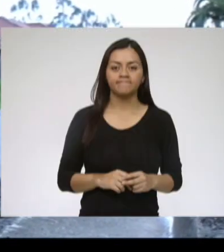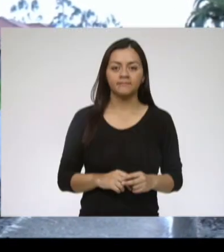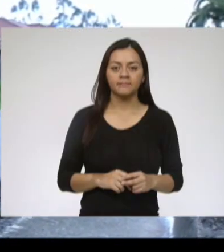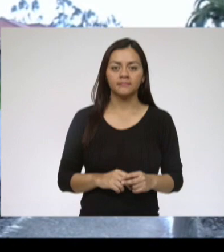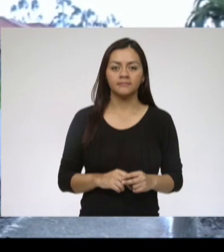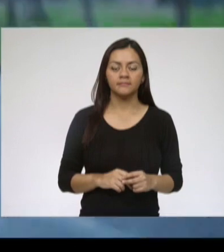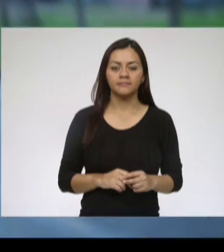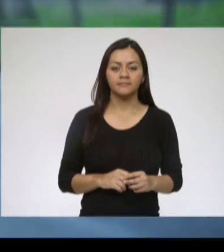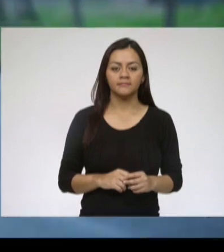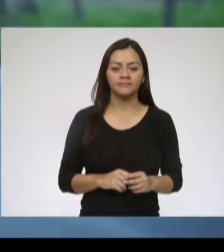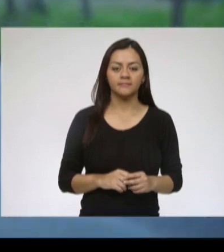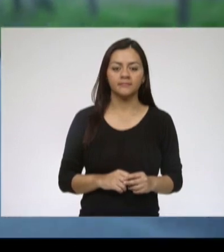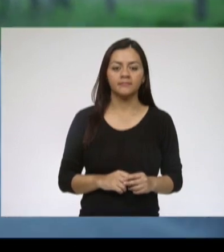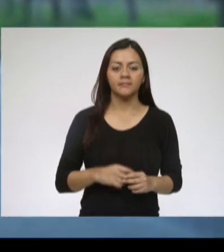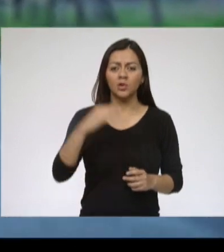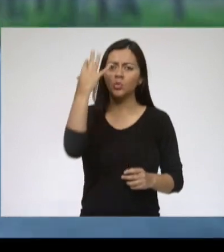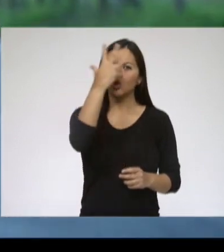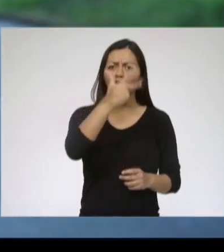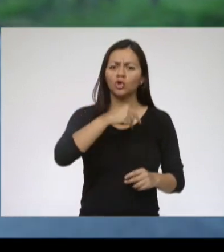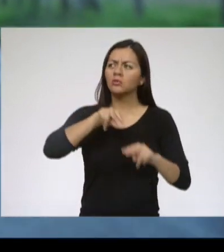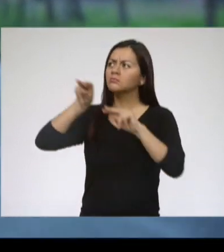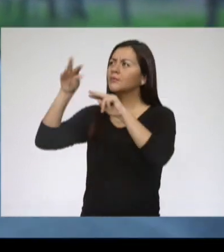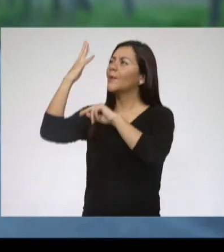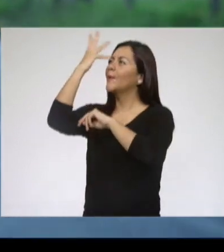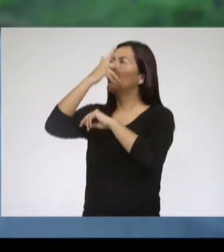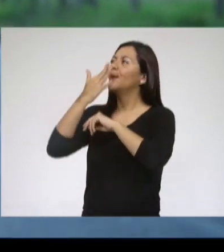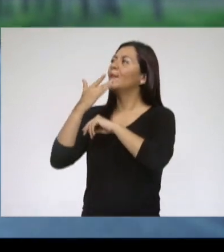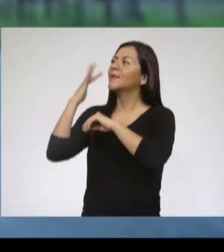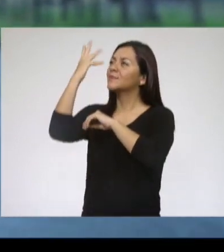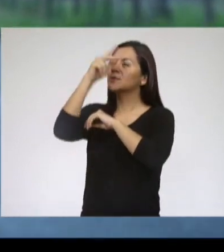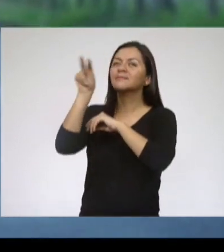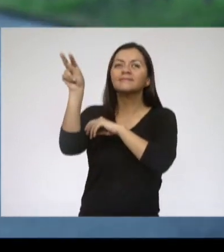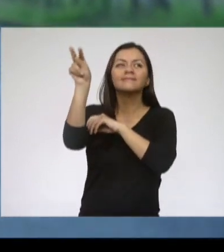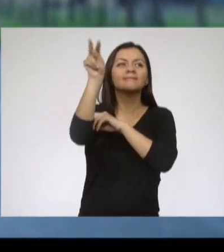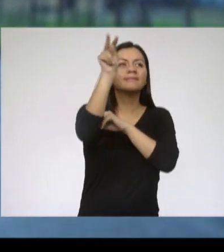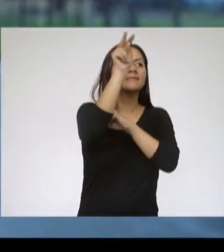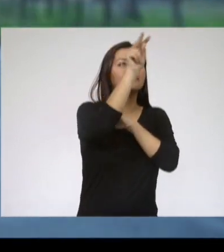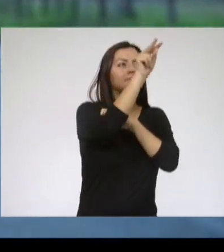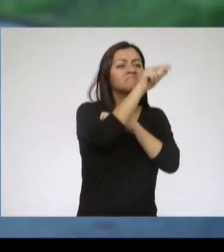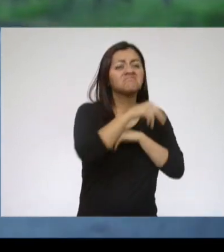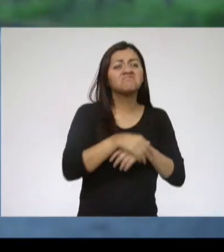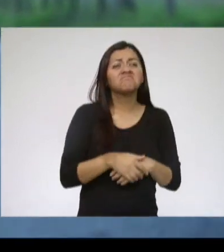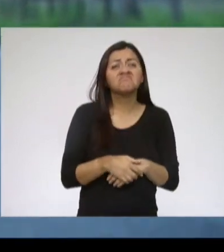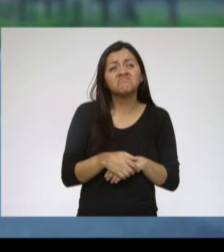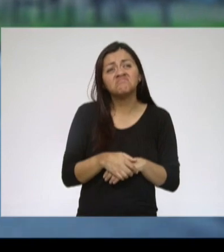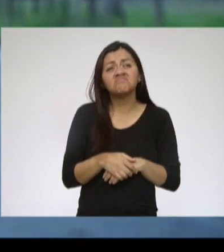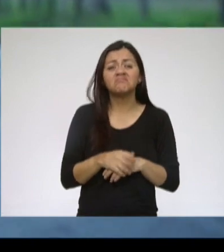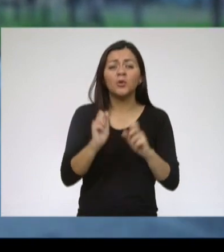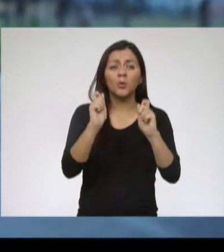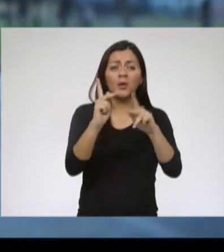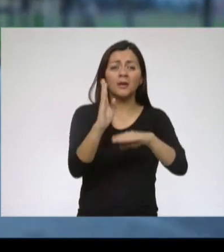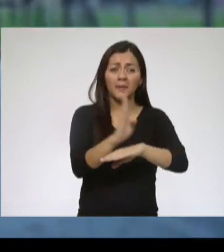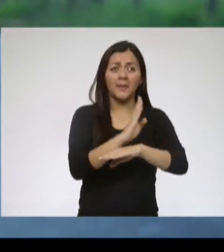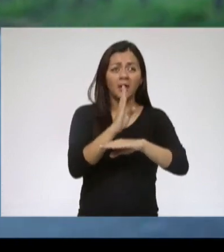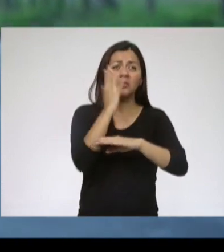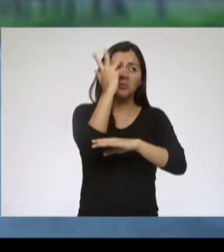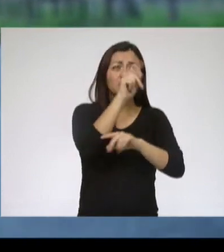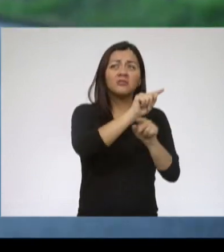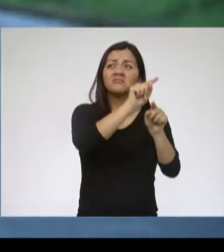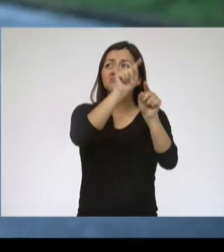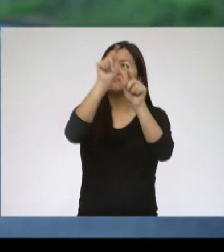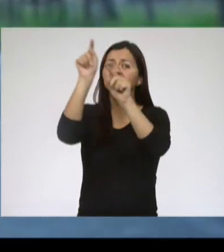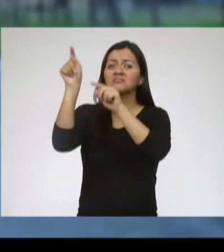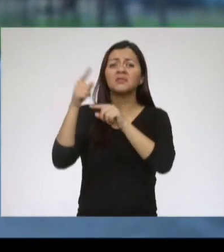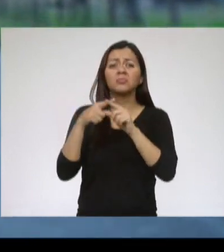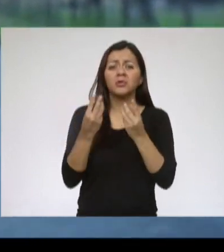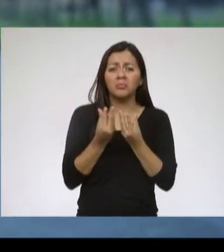Pues es bonito, se ve bonito, pero yo que saco que pues, el barrio sea bonito, pero si